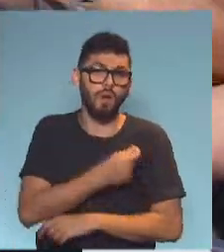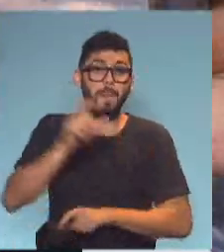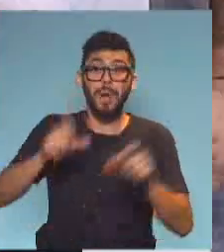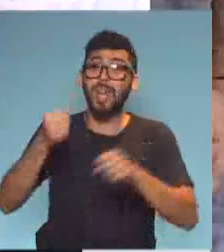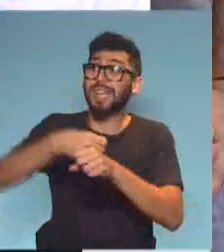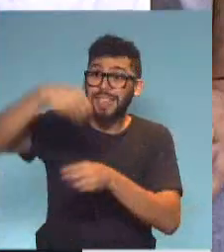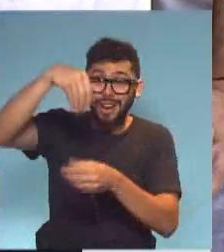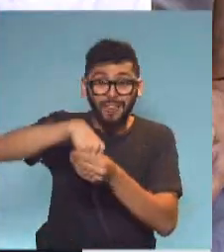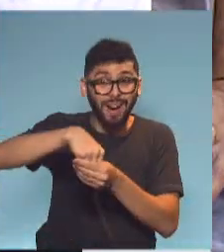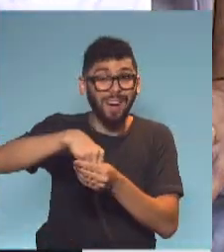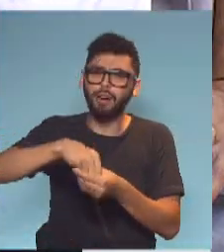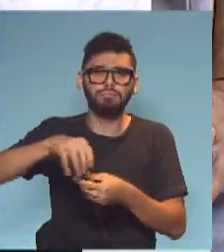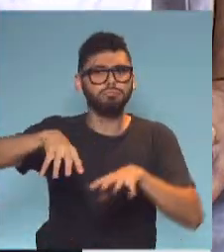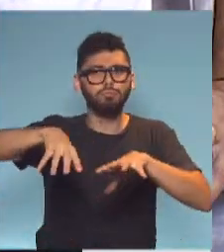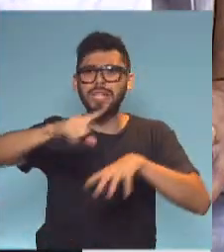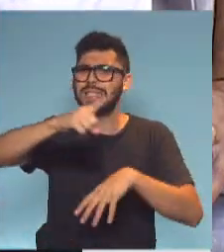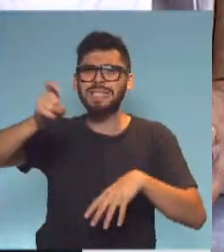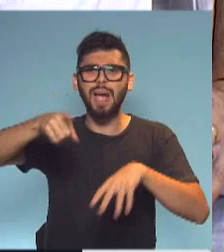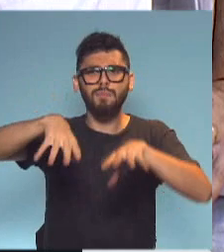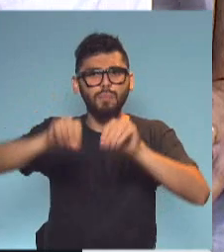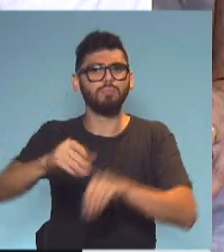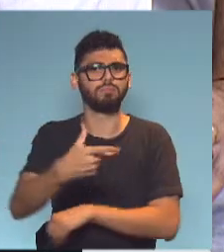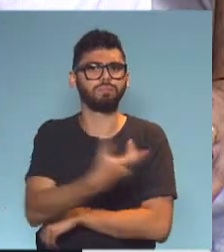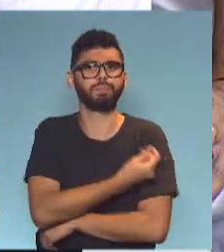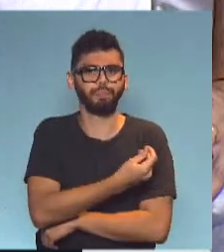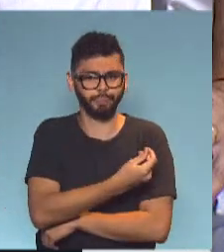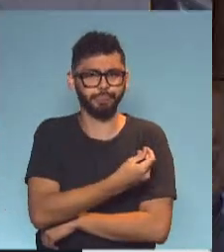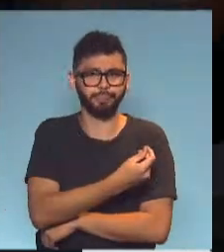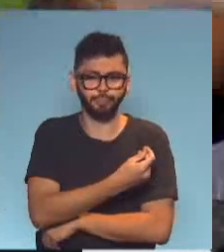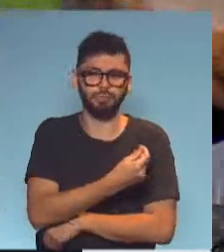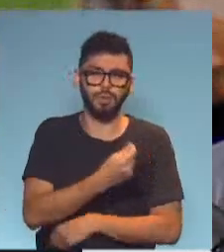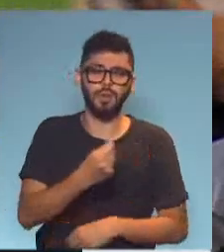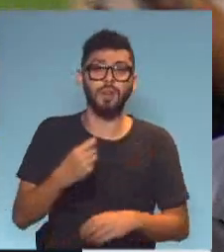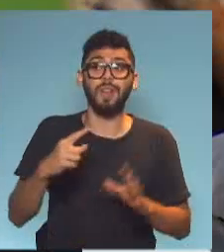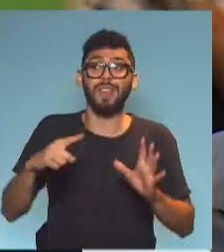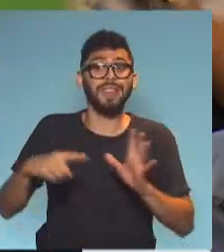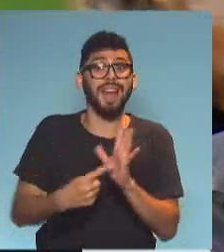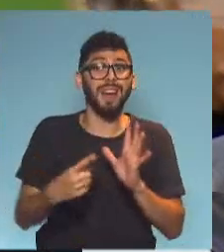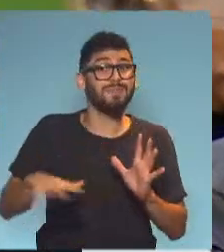los trabajadores de salud de la Ciudad de Buenos Aires. Así que este para nosotros es